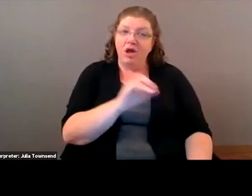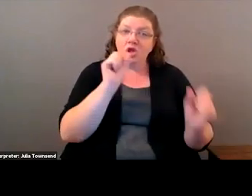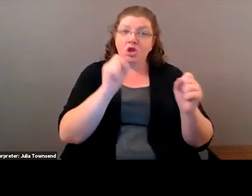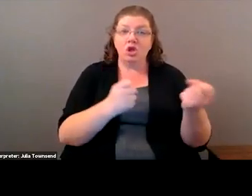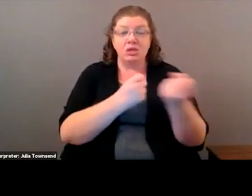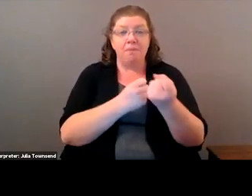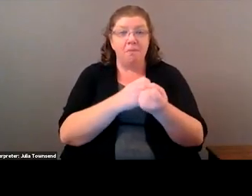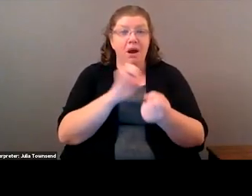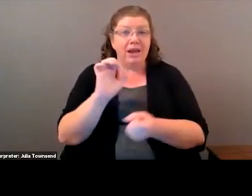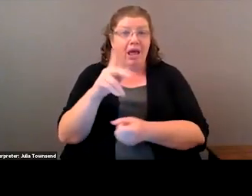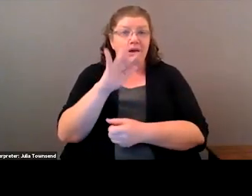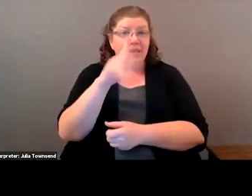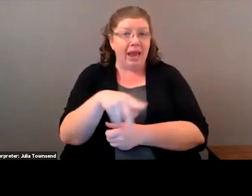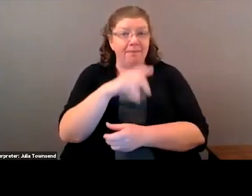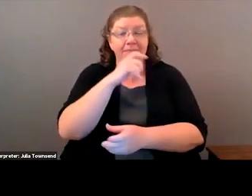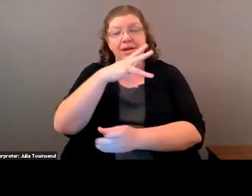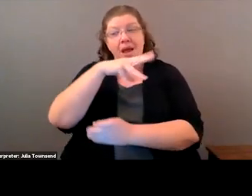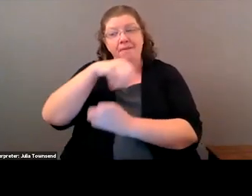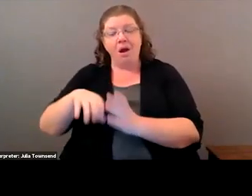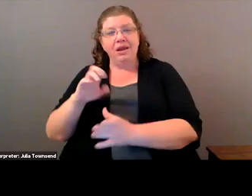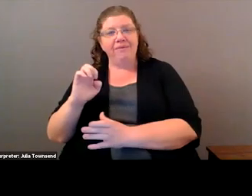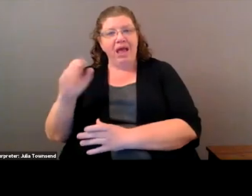de apoyos de varios niveles